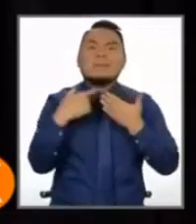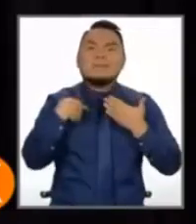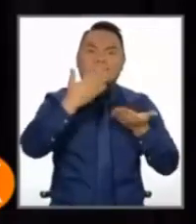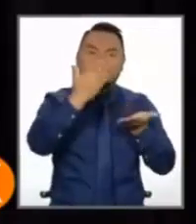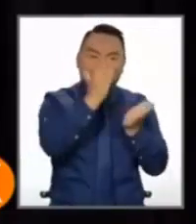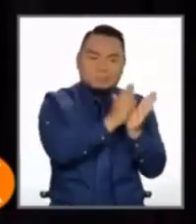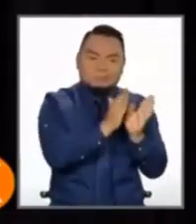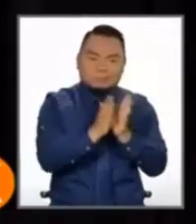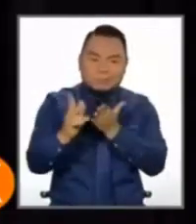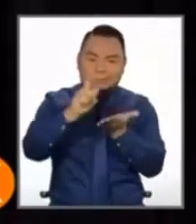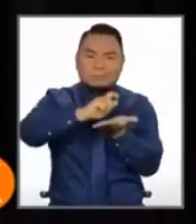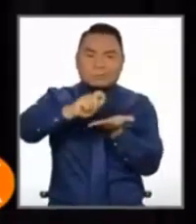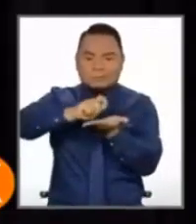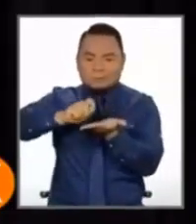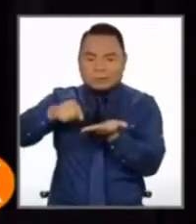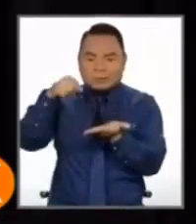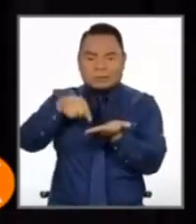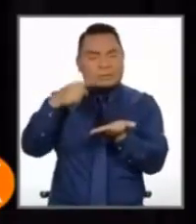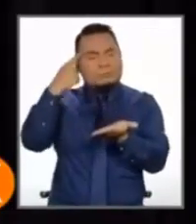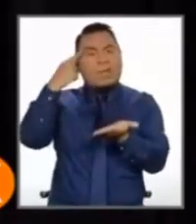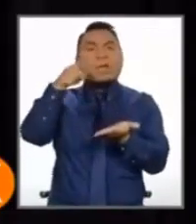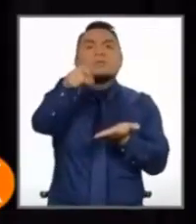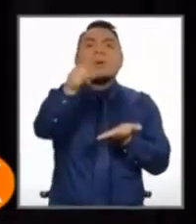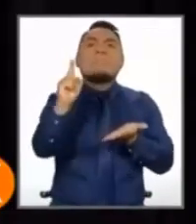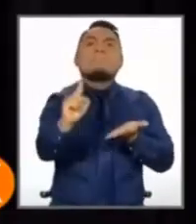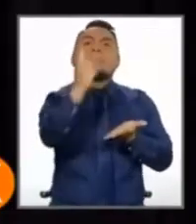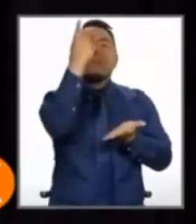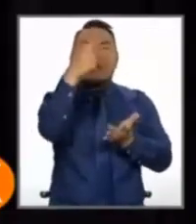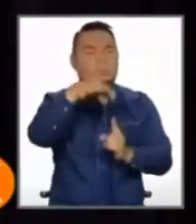elaborado poniéndote a ti como prioridad.